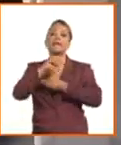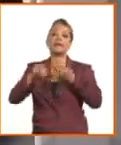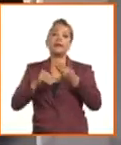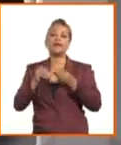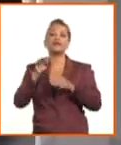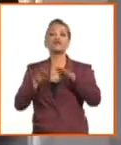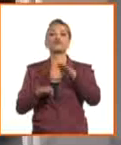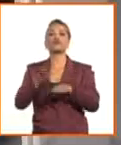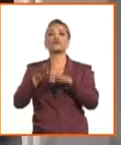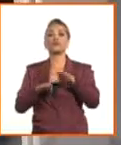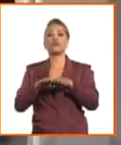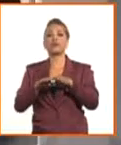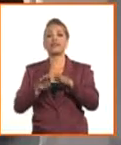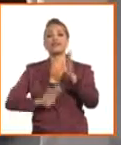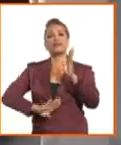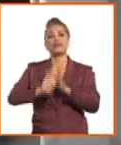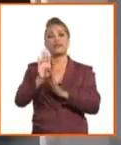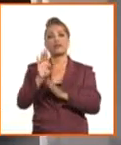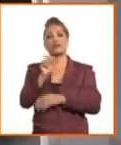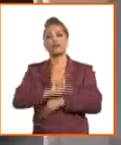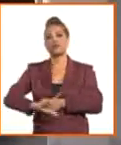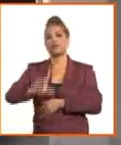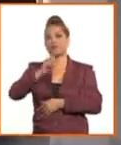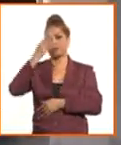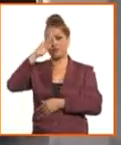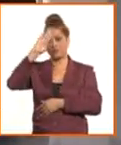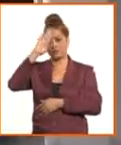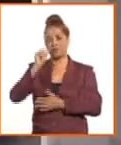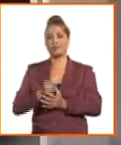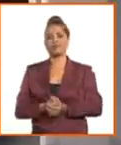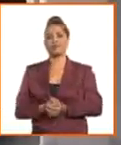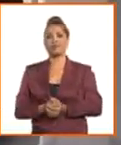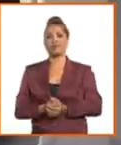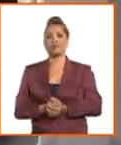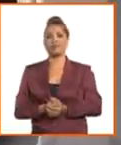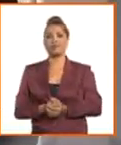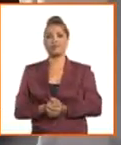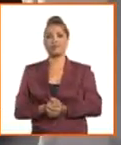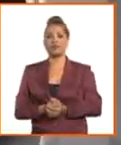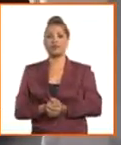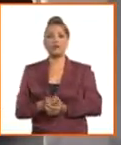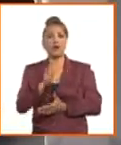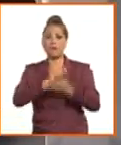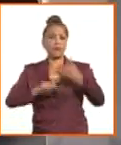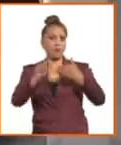y el desarrollo económico y social del país. Entonces, eso es un primer elemento. Y no es que esté prohibido,